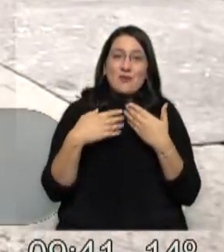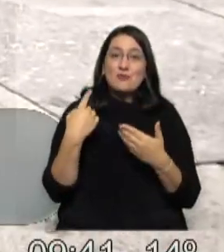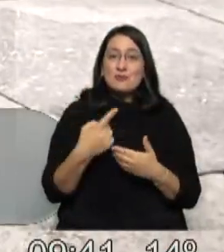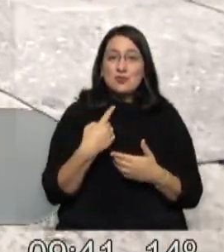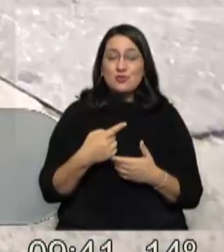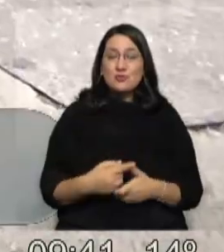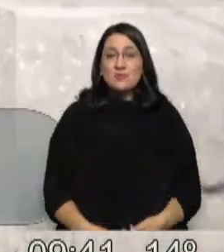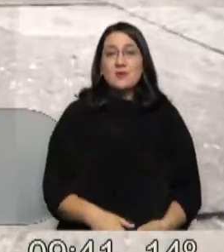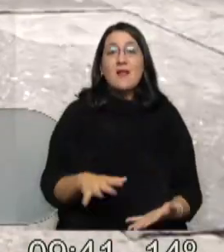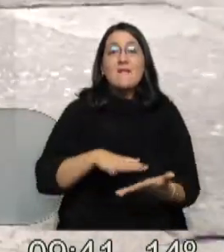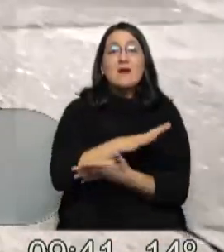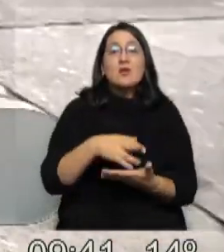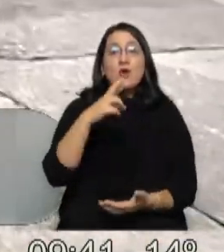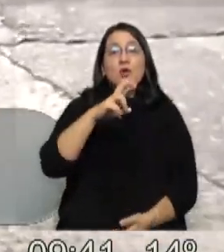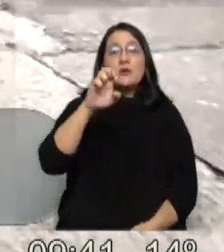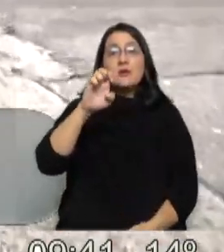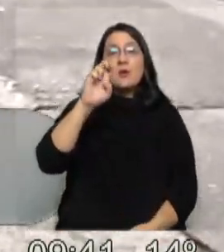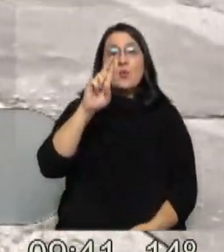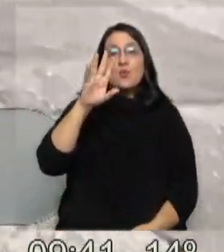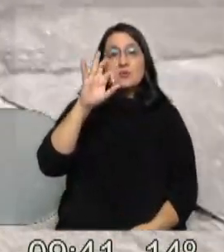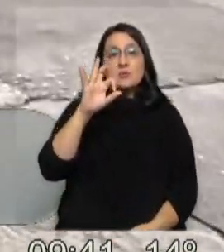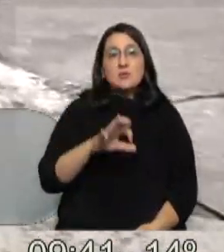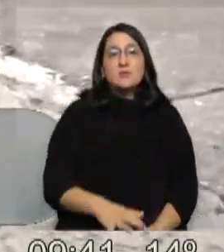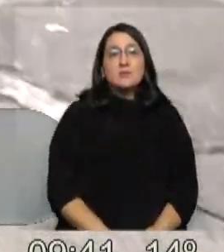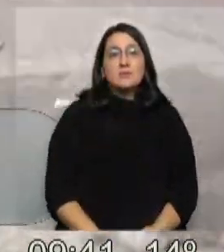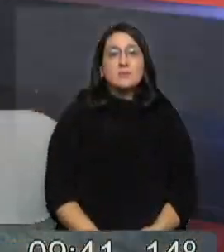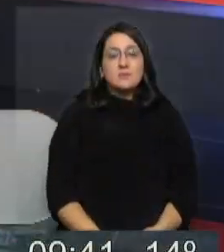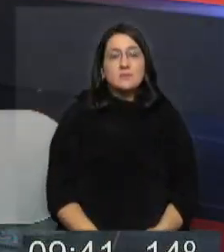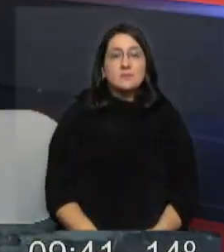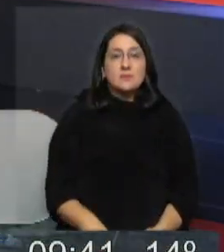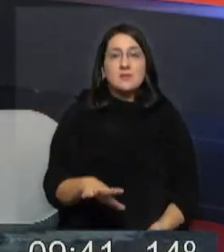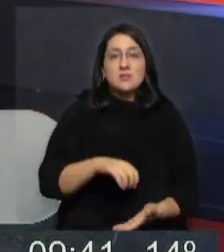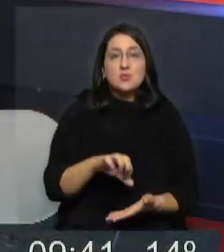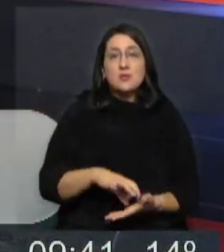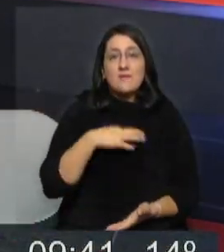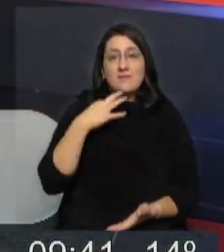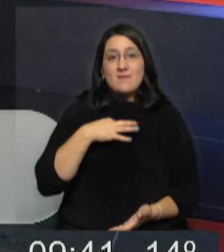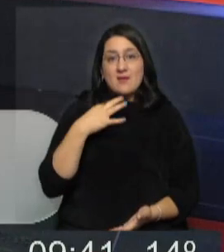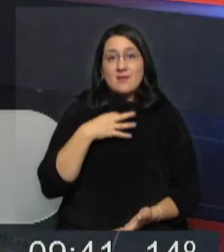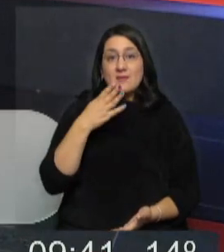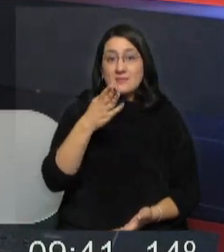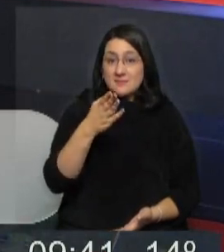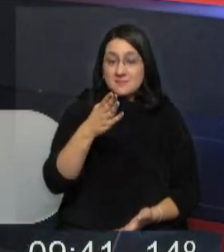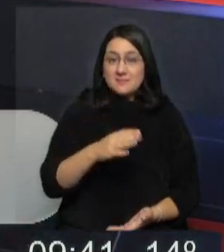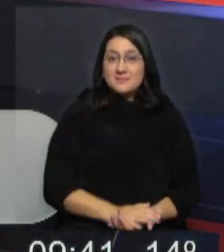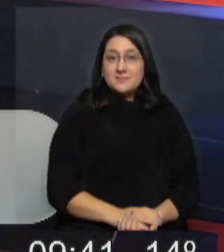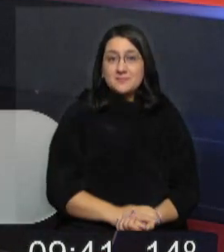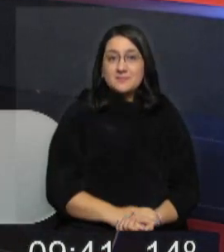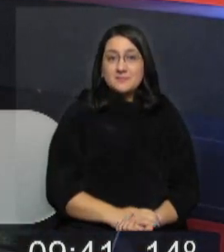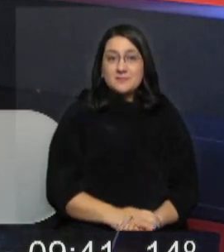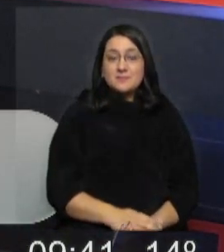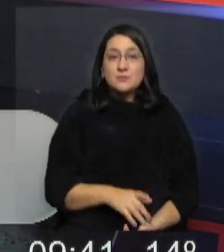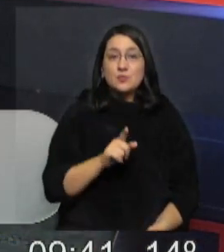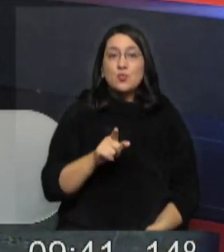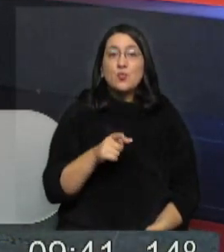nosotros, Barrio Reus, ¿cómo nos administramos los uruguayos? La gran consigna del día de hoy. Buscás a alguien, mirá, con tapé. Vos, ¿cómo sos administrador?